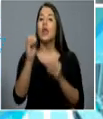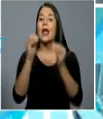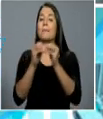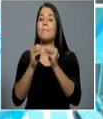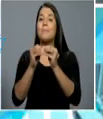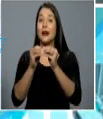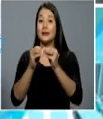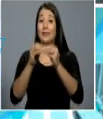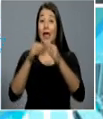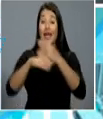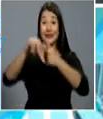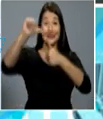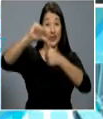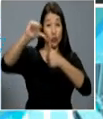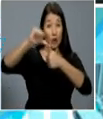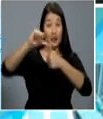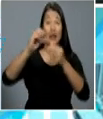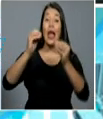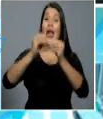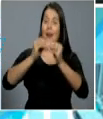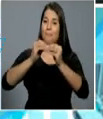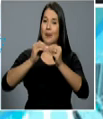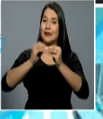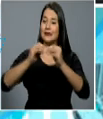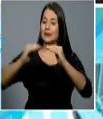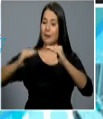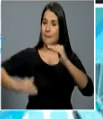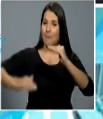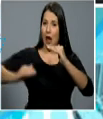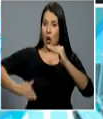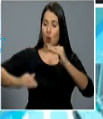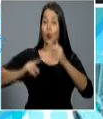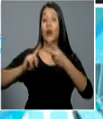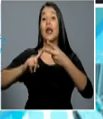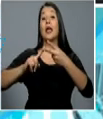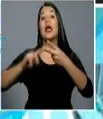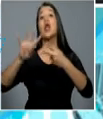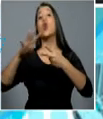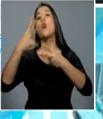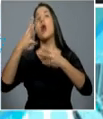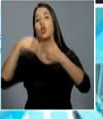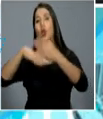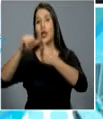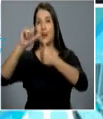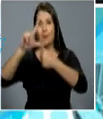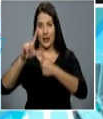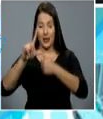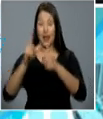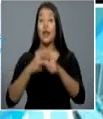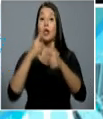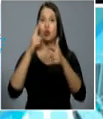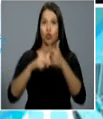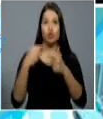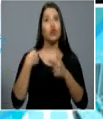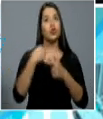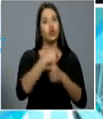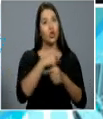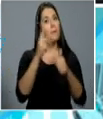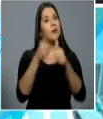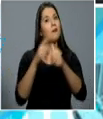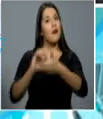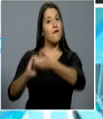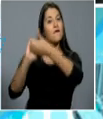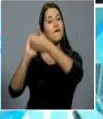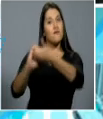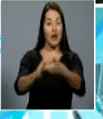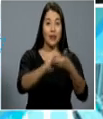en toda América Latina y el Caribe. Entonces, el primer mensaje que nosotros externamos con este informe es definitivamente un mensaje de felicitaciones